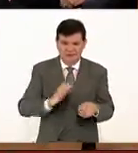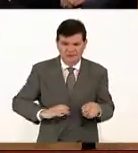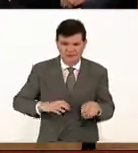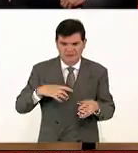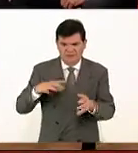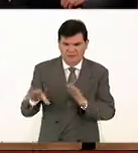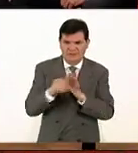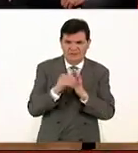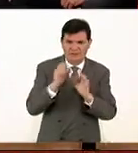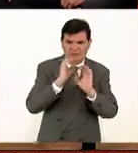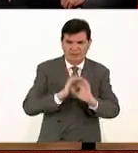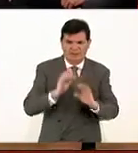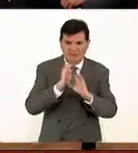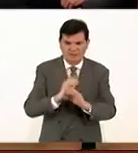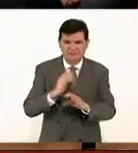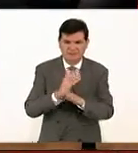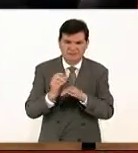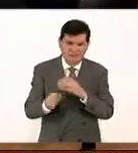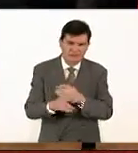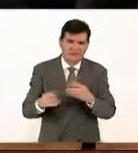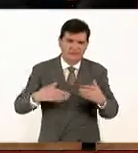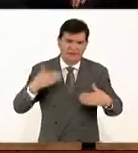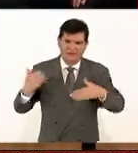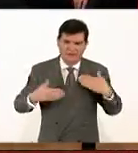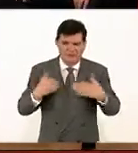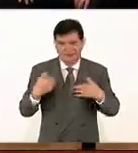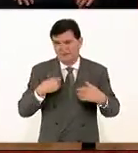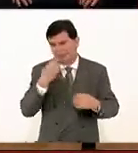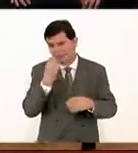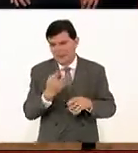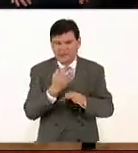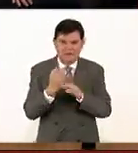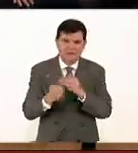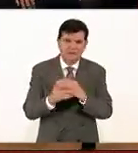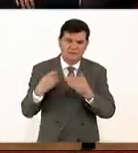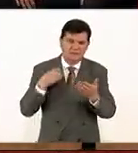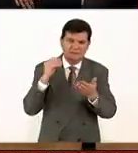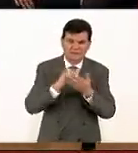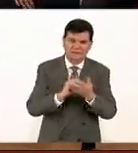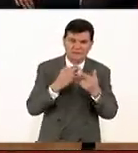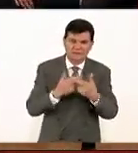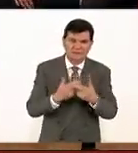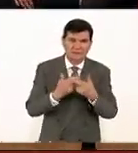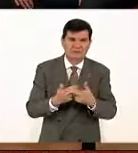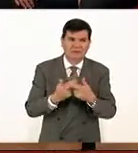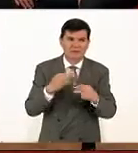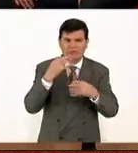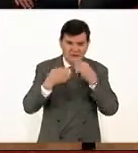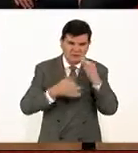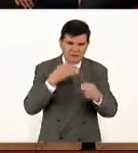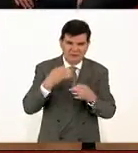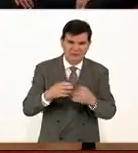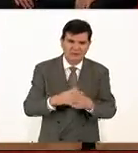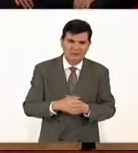están retomando canciones, spots divertidos. Finalmente es llenar de contenidos noticieros